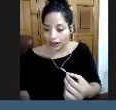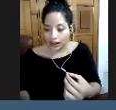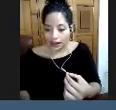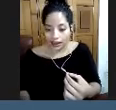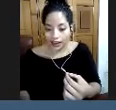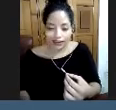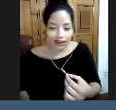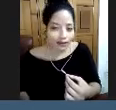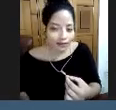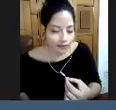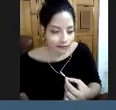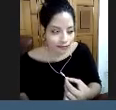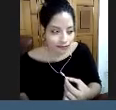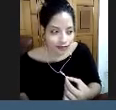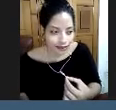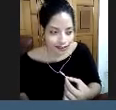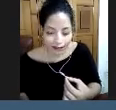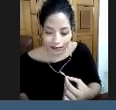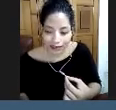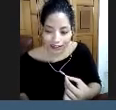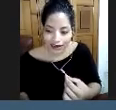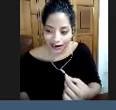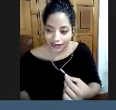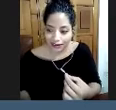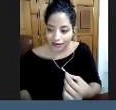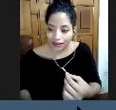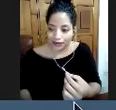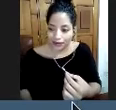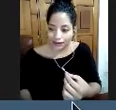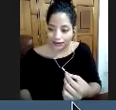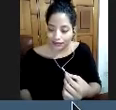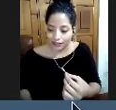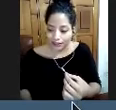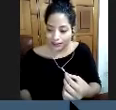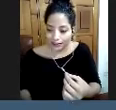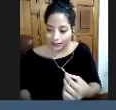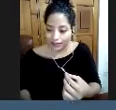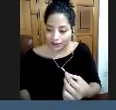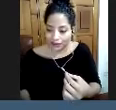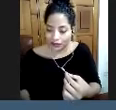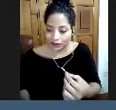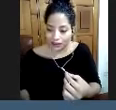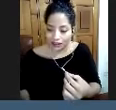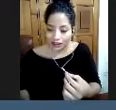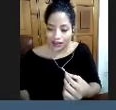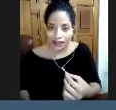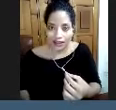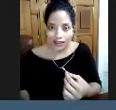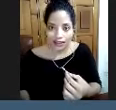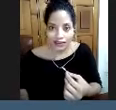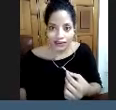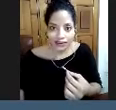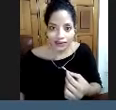sus hijas. Ixa, ¿estará por ahí Ixa para que pueda hacernos el favor de contestar la misma pregunta?